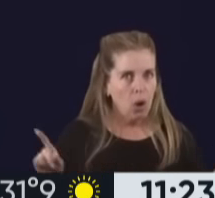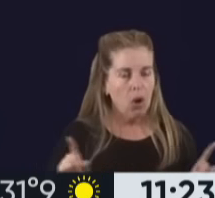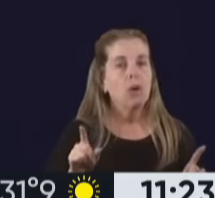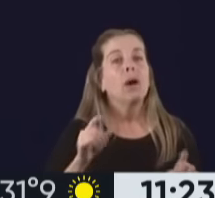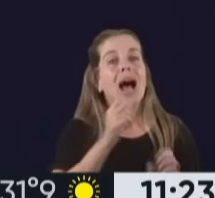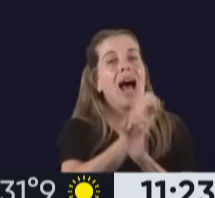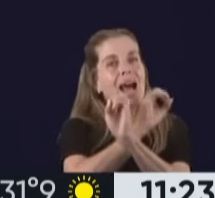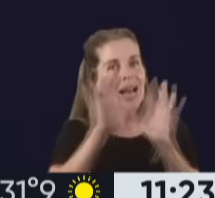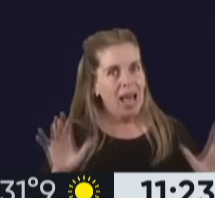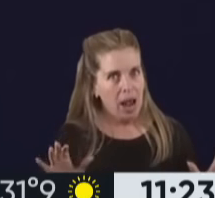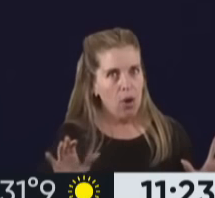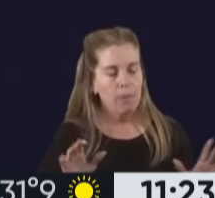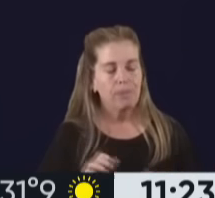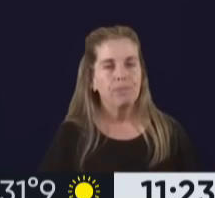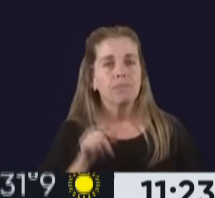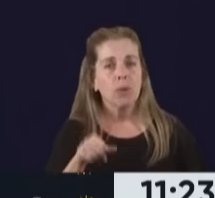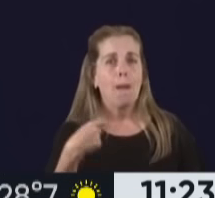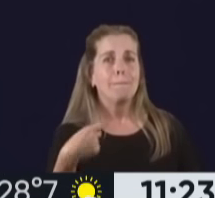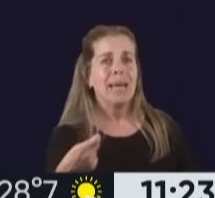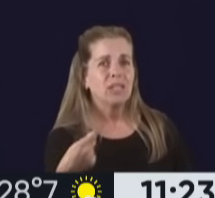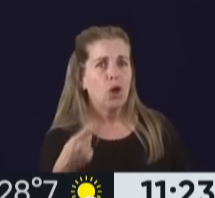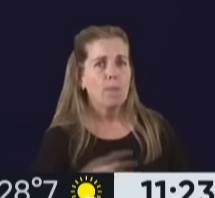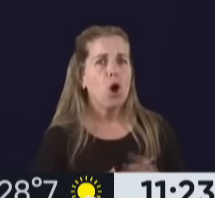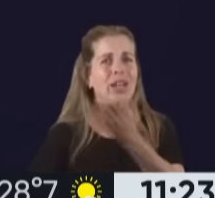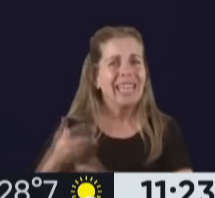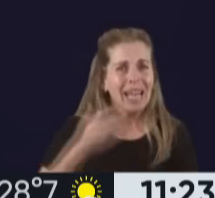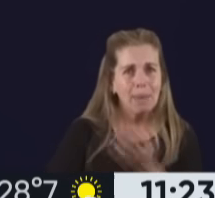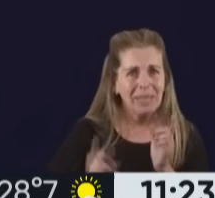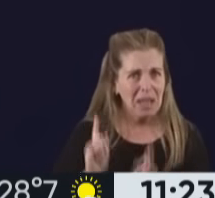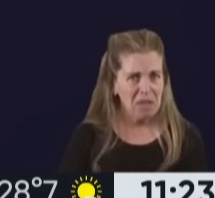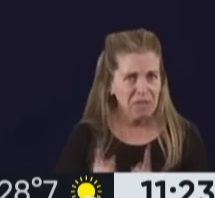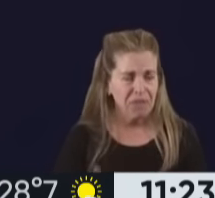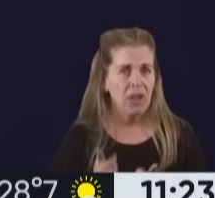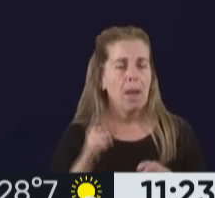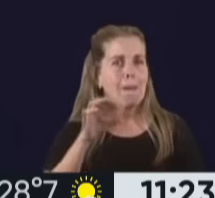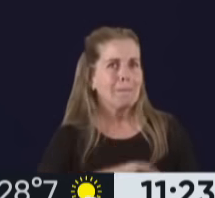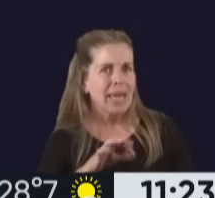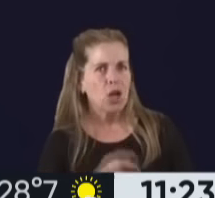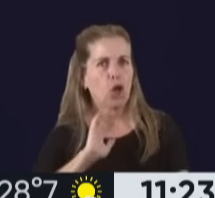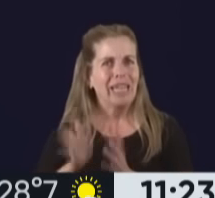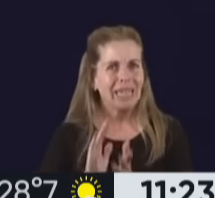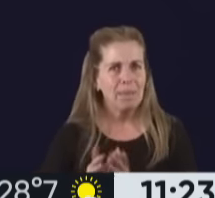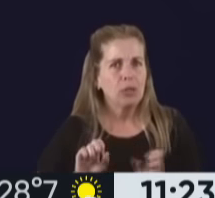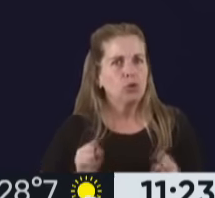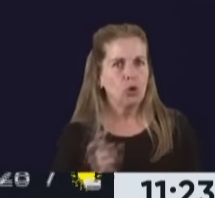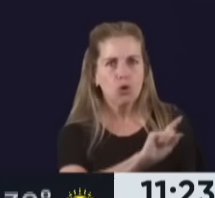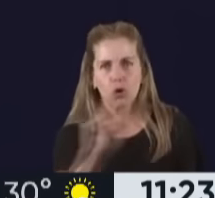repito, esto no implica que se corte absolutamente ninguna prestación. No sé si soy claro.